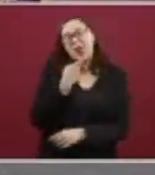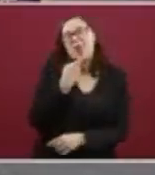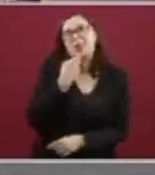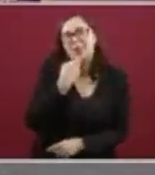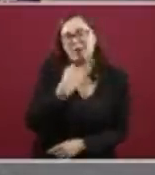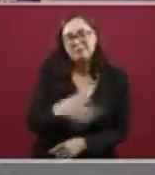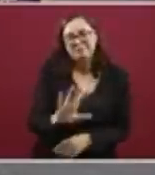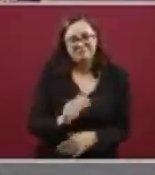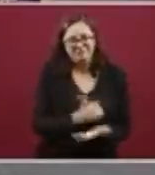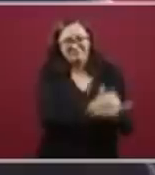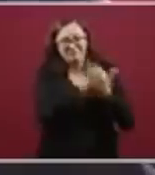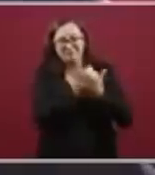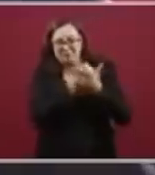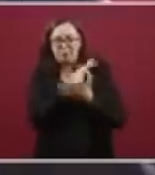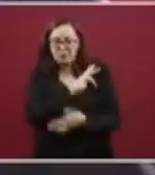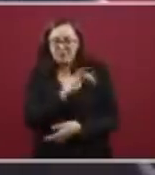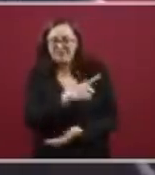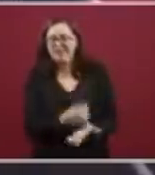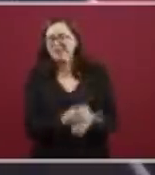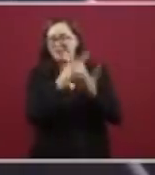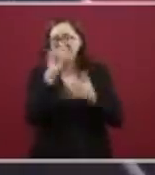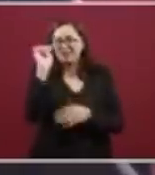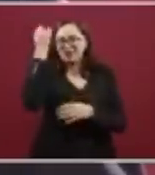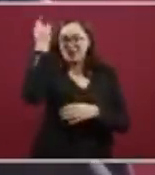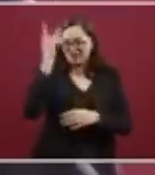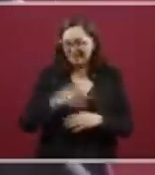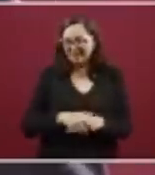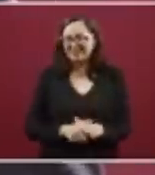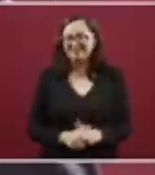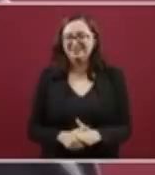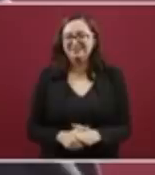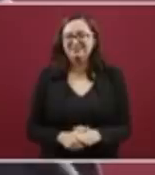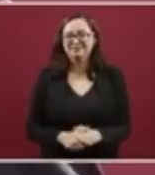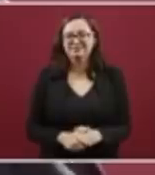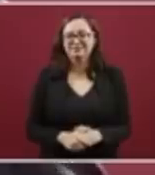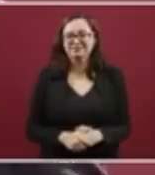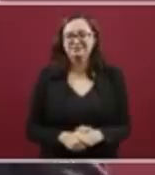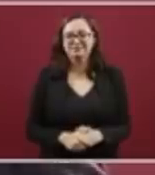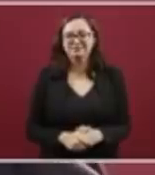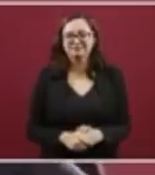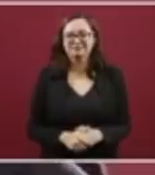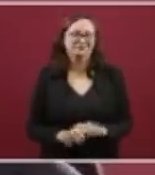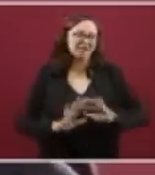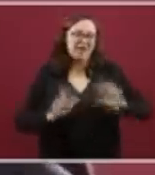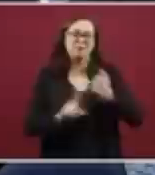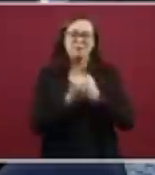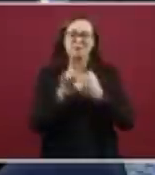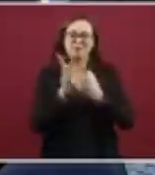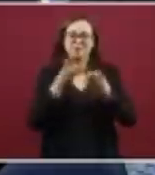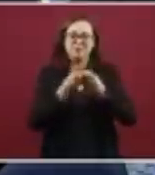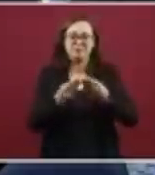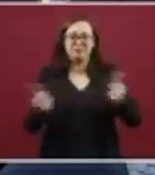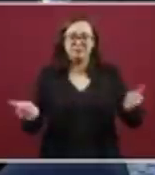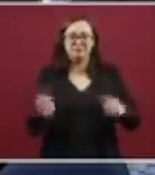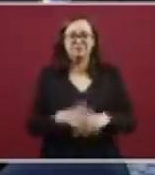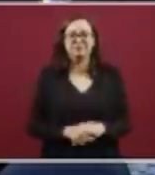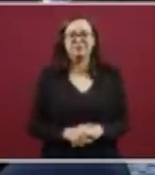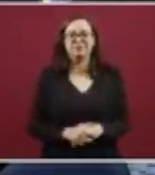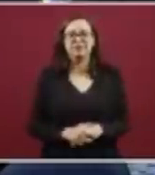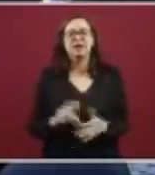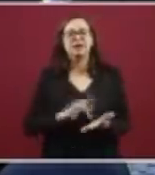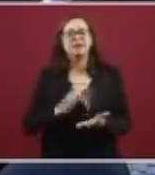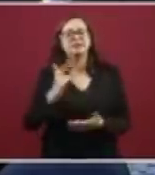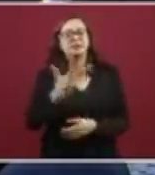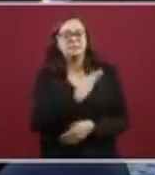Sí, se puede. Además, gracias, ya con eso se resuelve. Gracias, presidente.